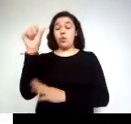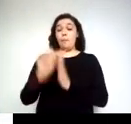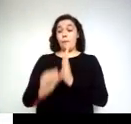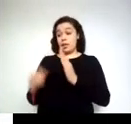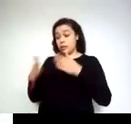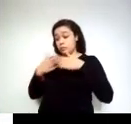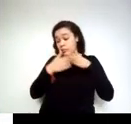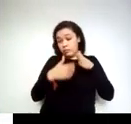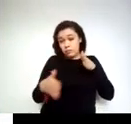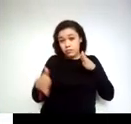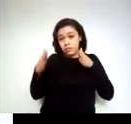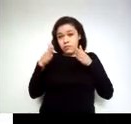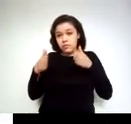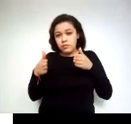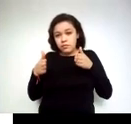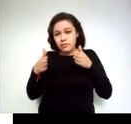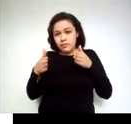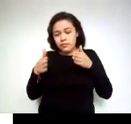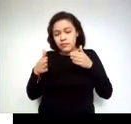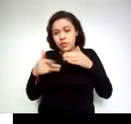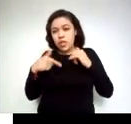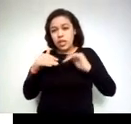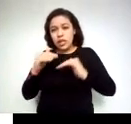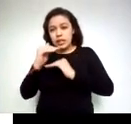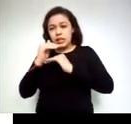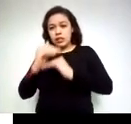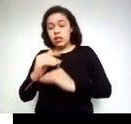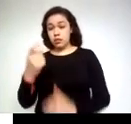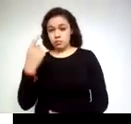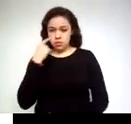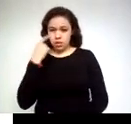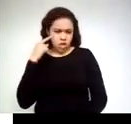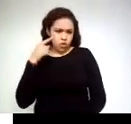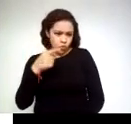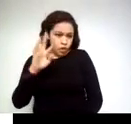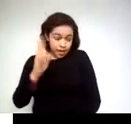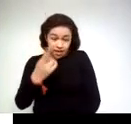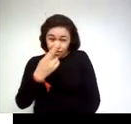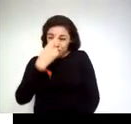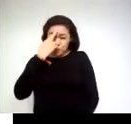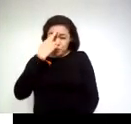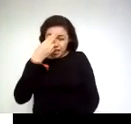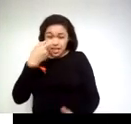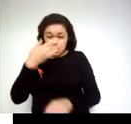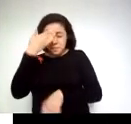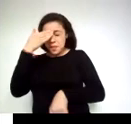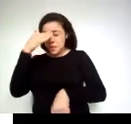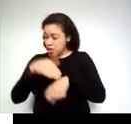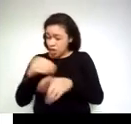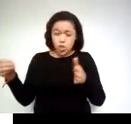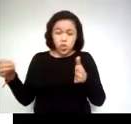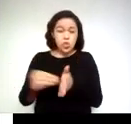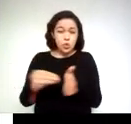nos especifica. Oye, estás teniendo este tipo de